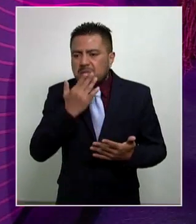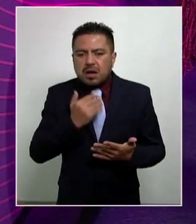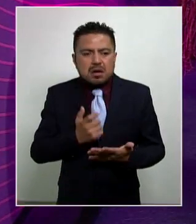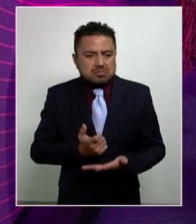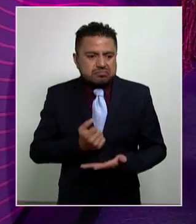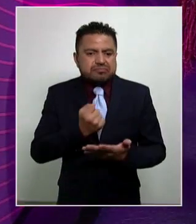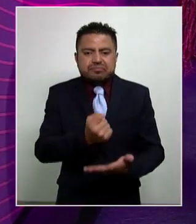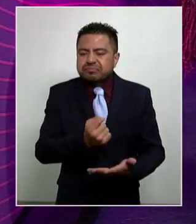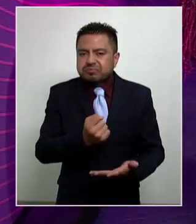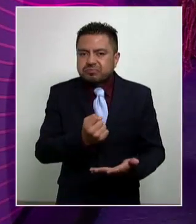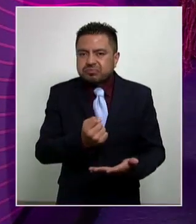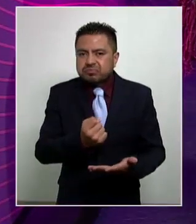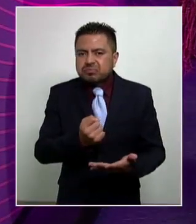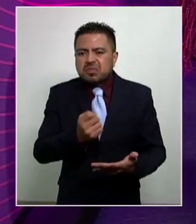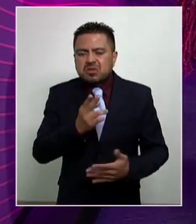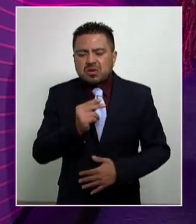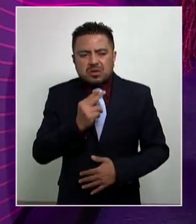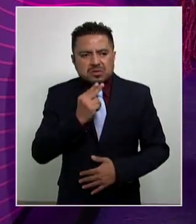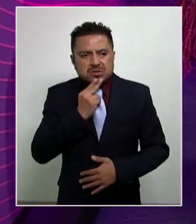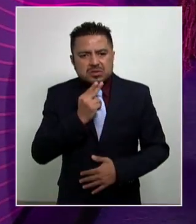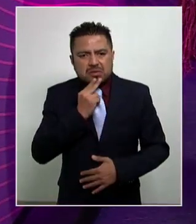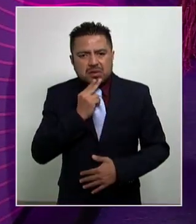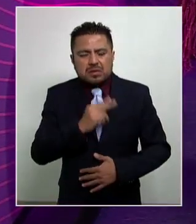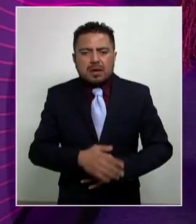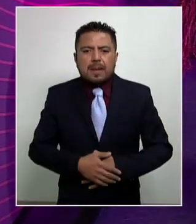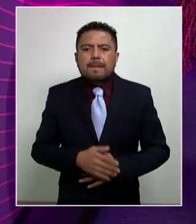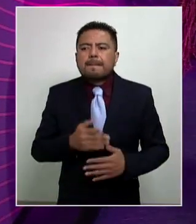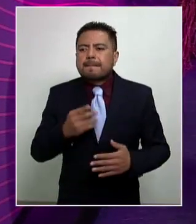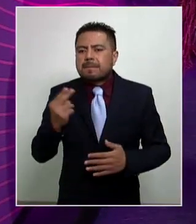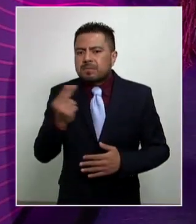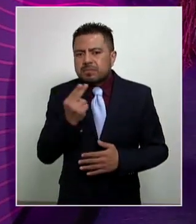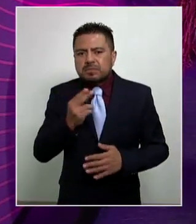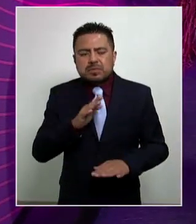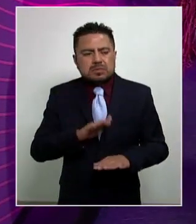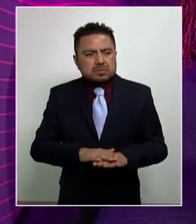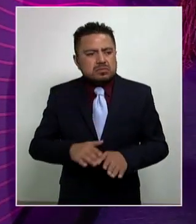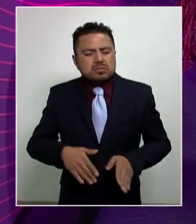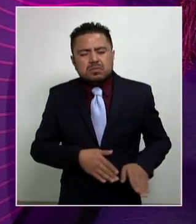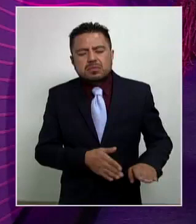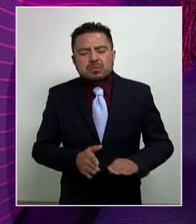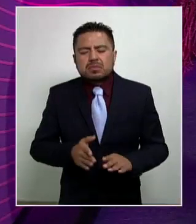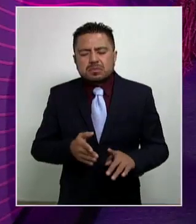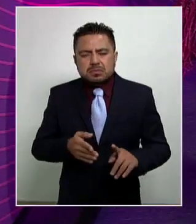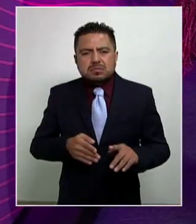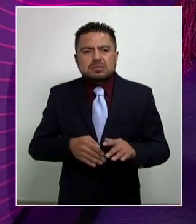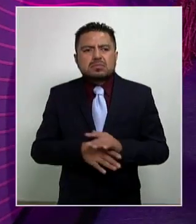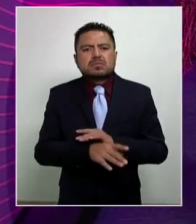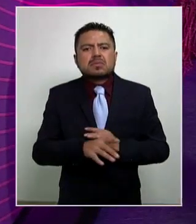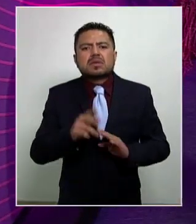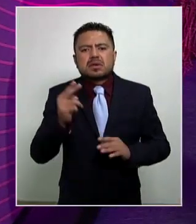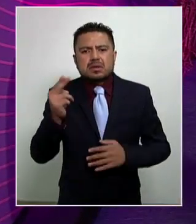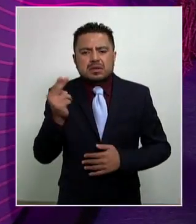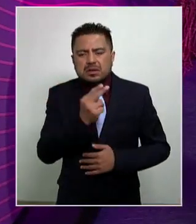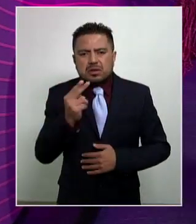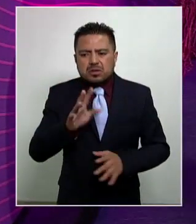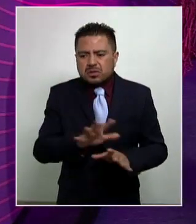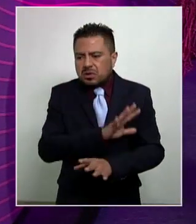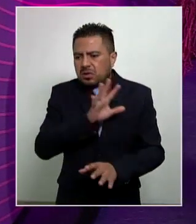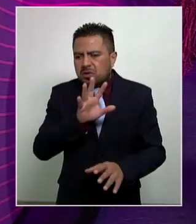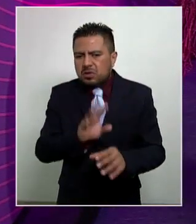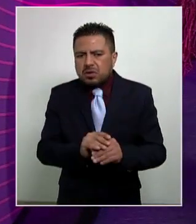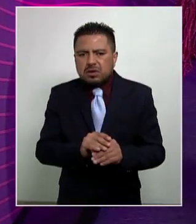sin presupuesto no sirven, ¿no? Entonces tenemos un camino por delante que requiere de toda